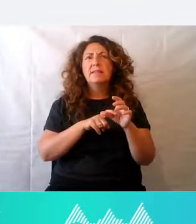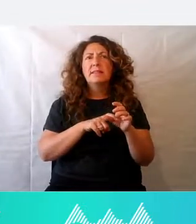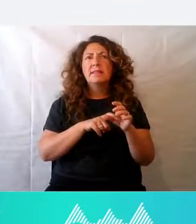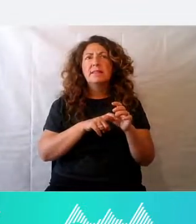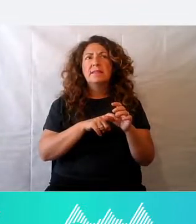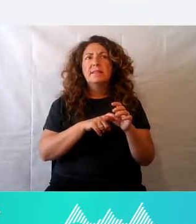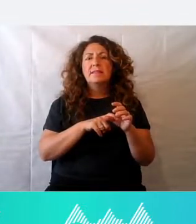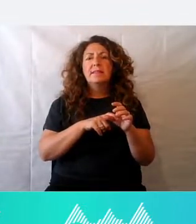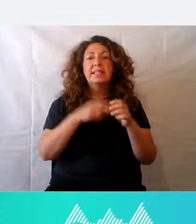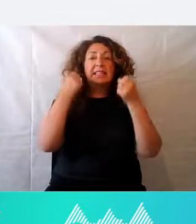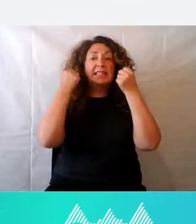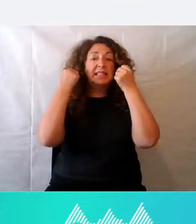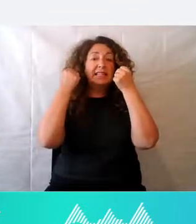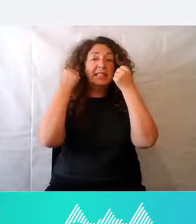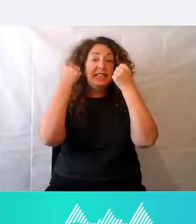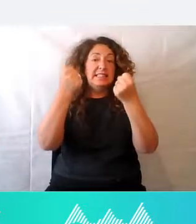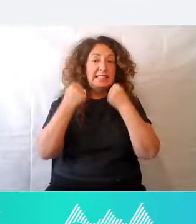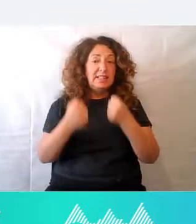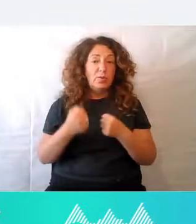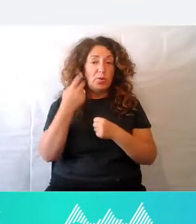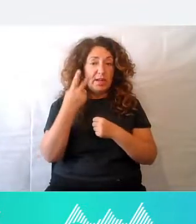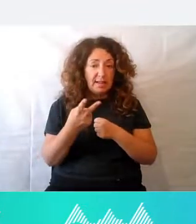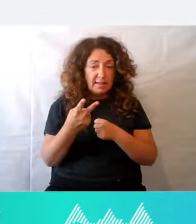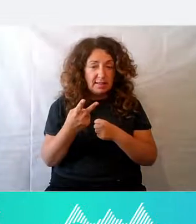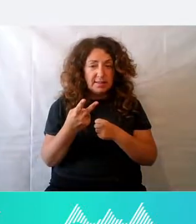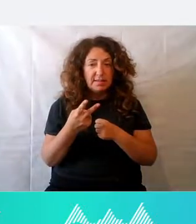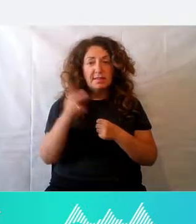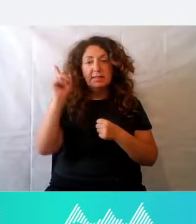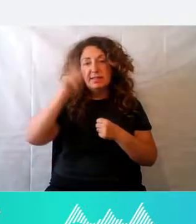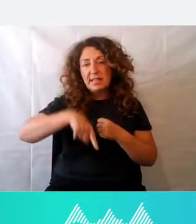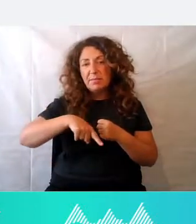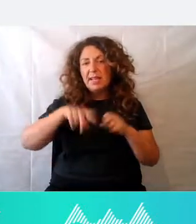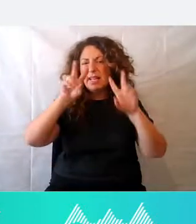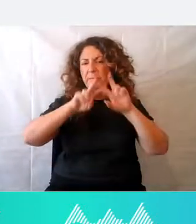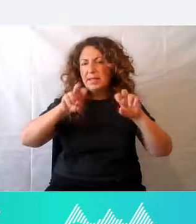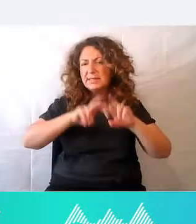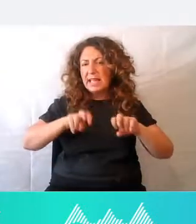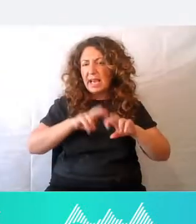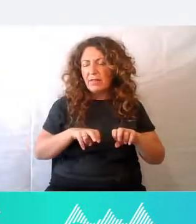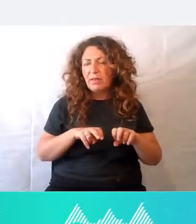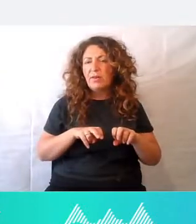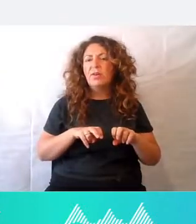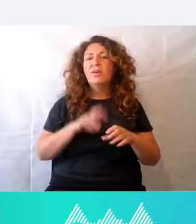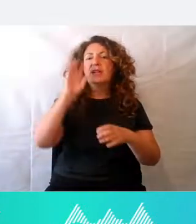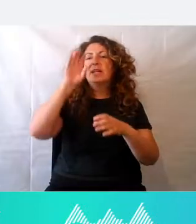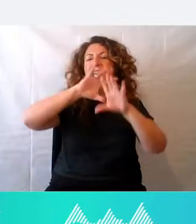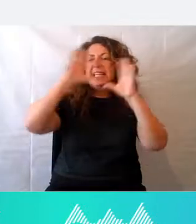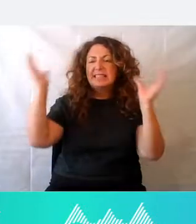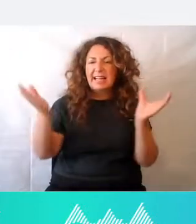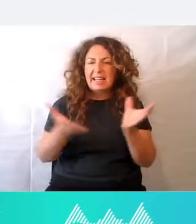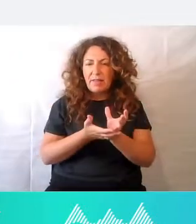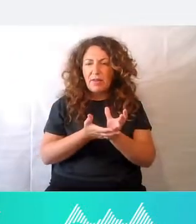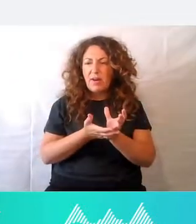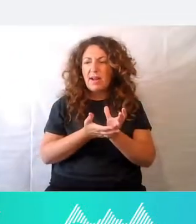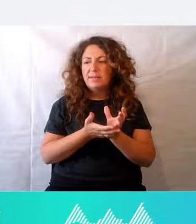y la implicación que ha tenido tanto con los equipos de investigación a nivel internacional por parte de microsoft poniéndonos